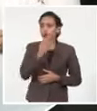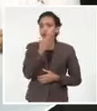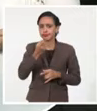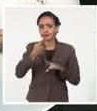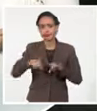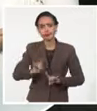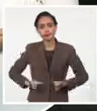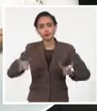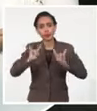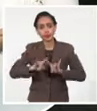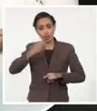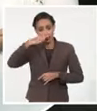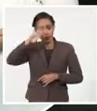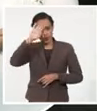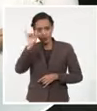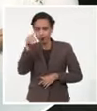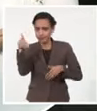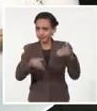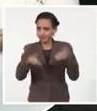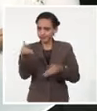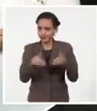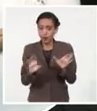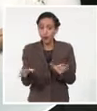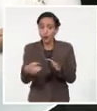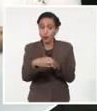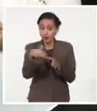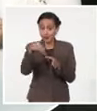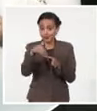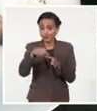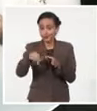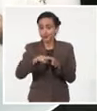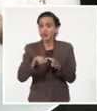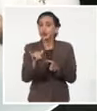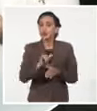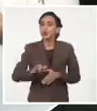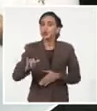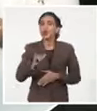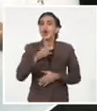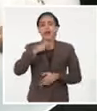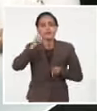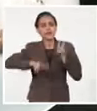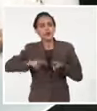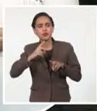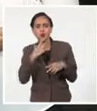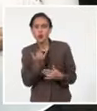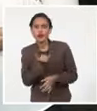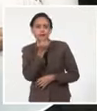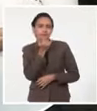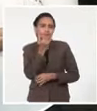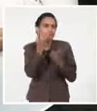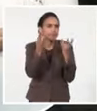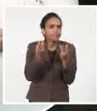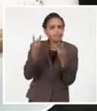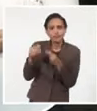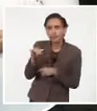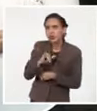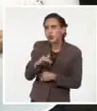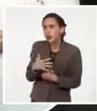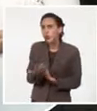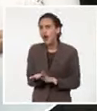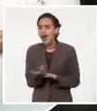universidades del país que también se sumaron a esa guerrilla, en el levantamiento, en el diagnóstico propio de la comunidad, de los daños que